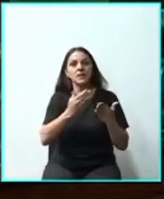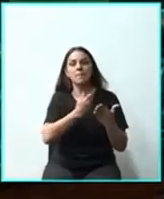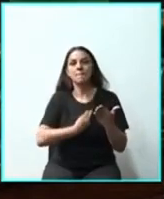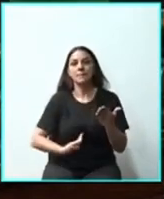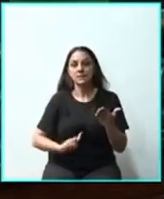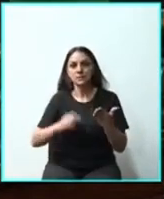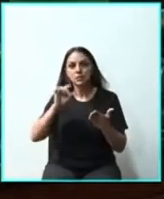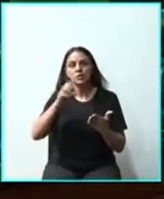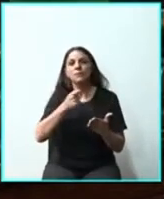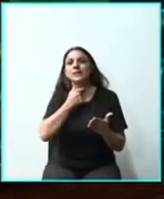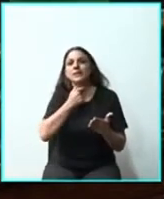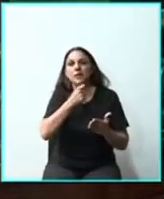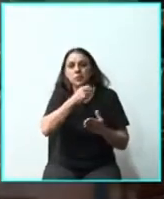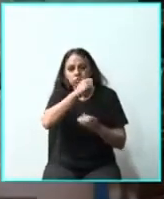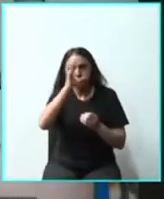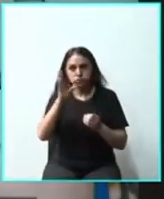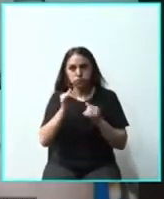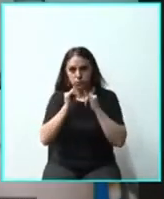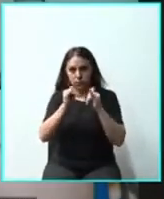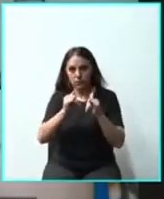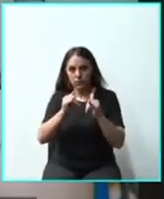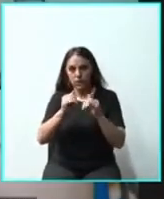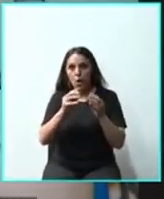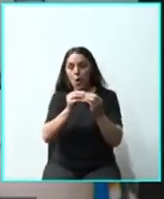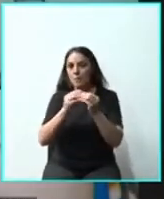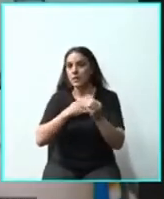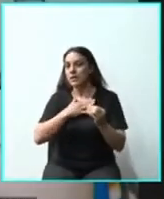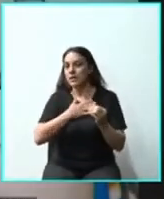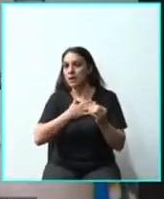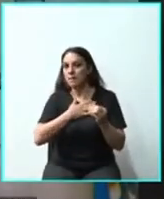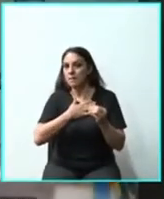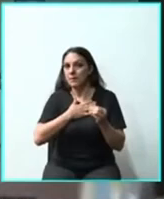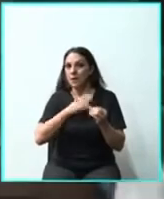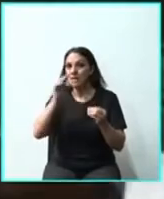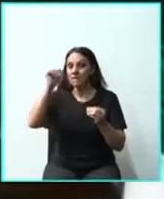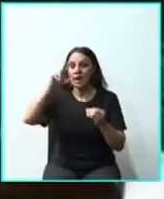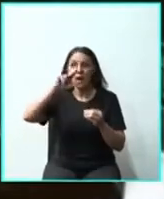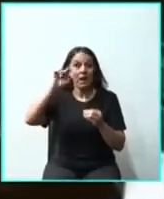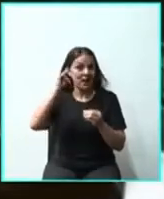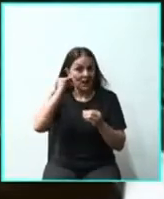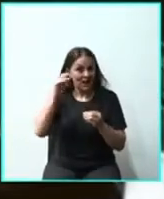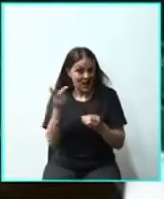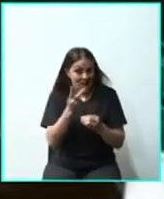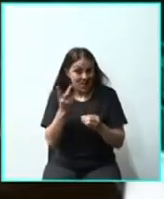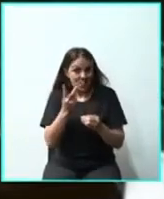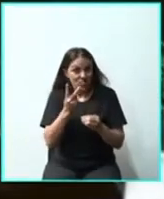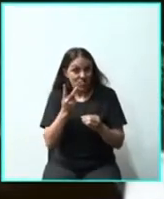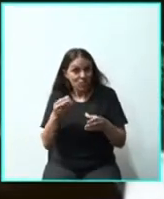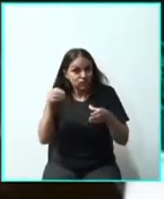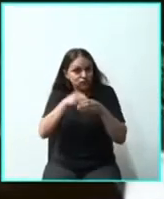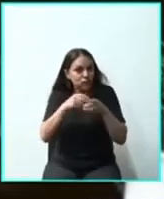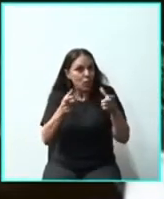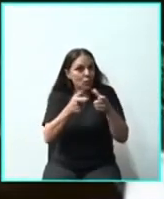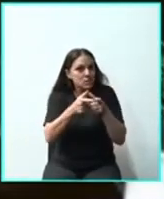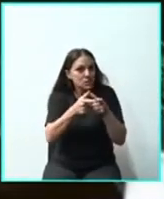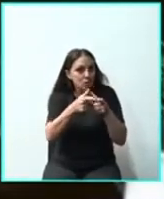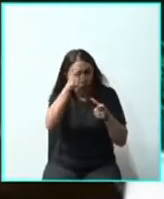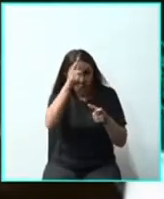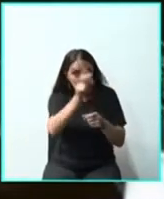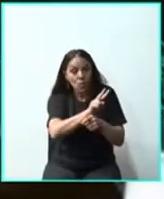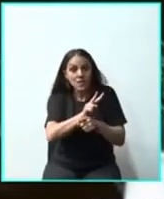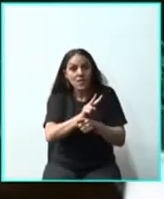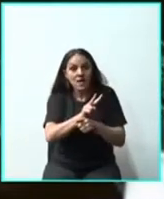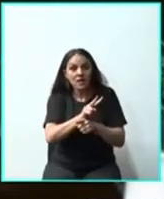presidente. Solo para aclarar que nosotras, con mi compañera Alejandrina Barri, sí participamos de la Comisión de Seguridad, que